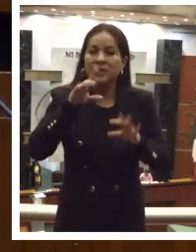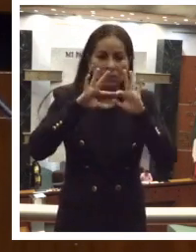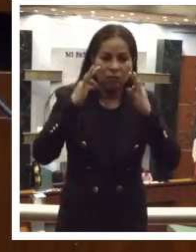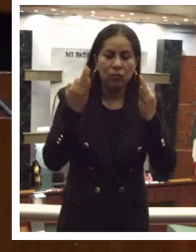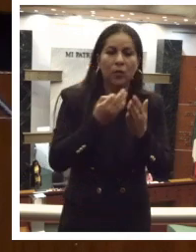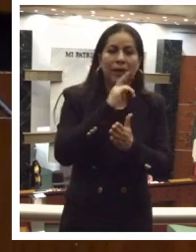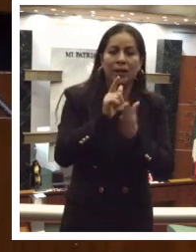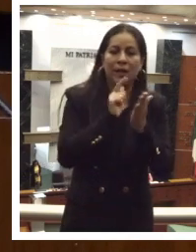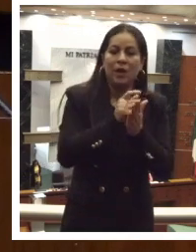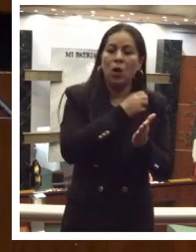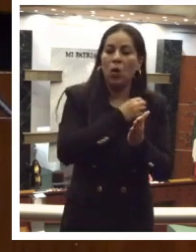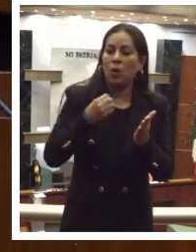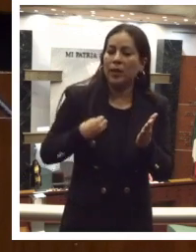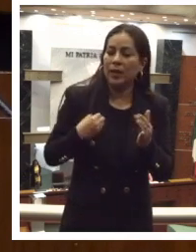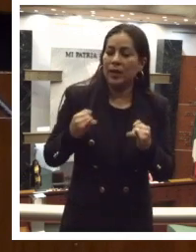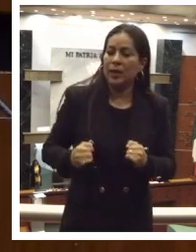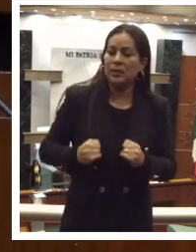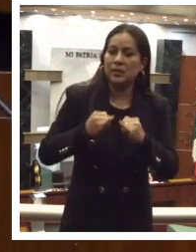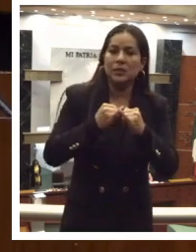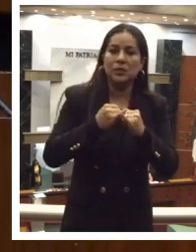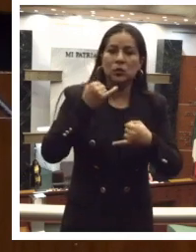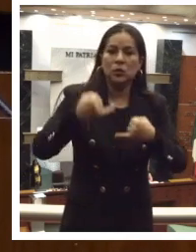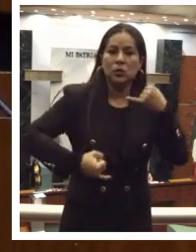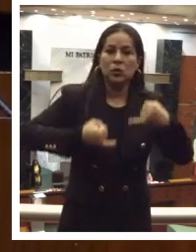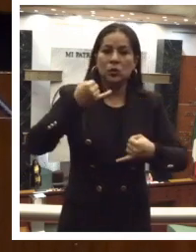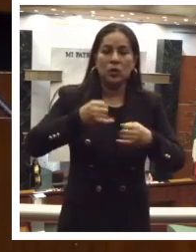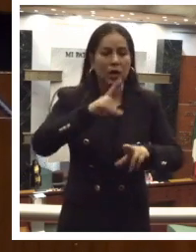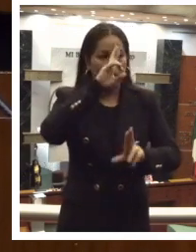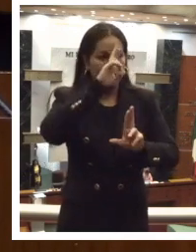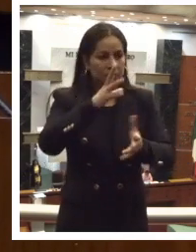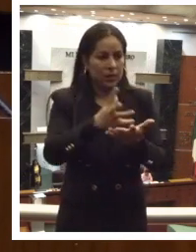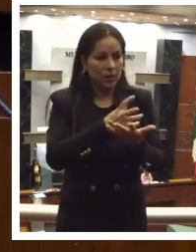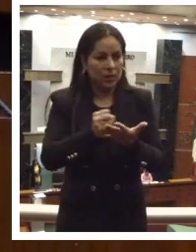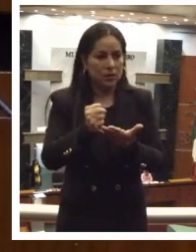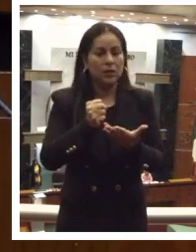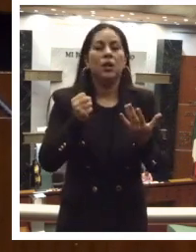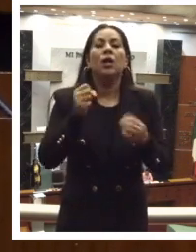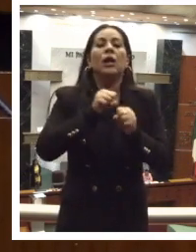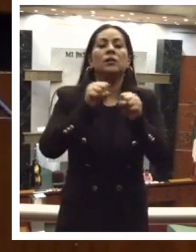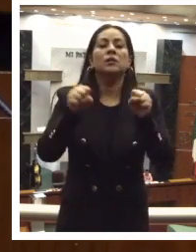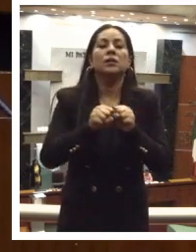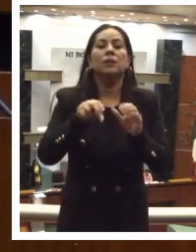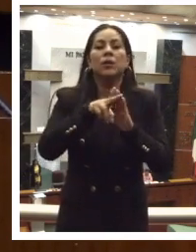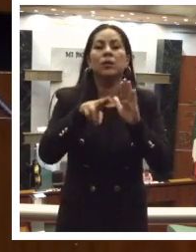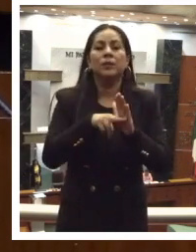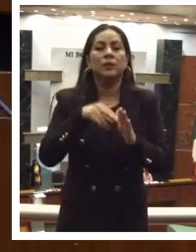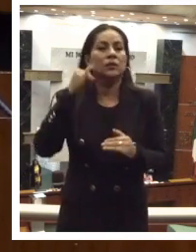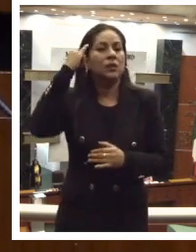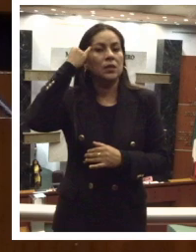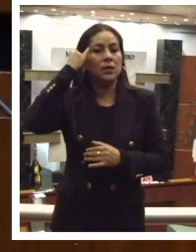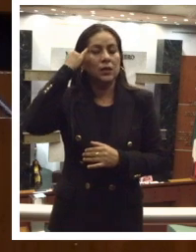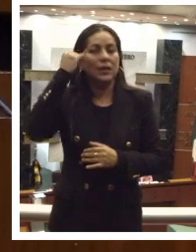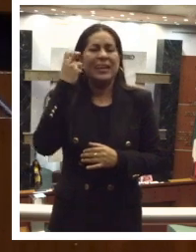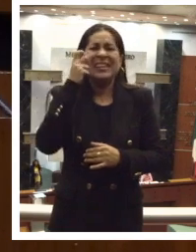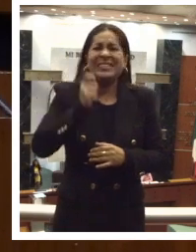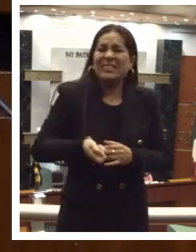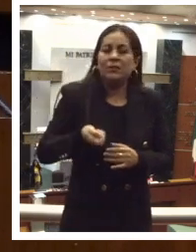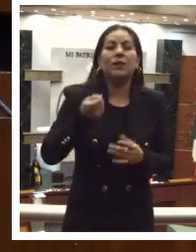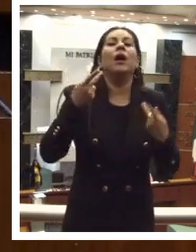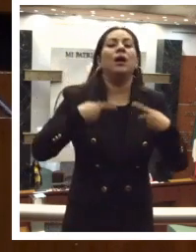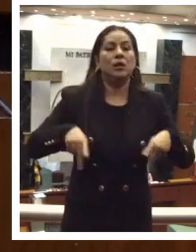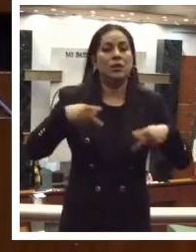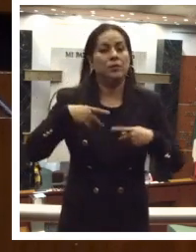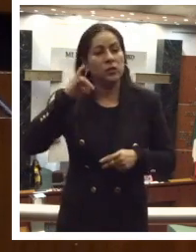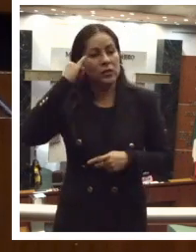la reforma obliga a que las instituciones jurídicas respeten y garanticen los sistemas normativos indígenas. Esto significa que las